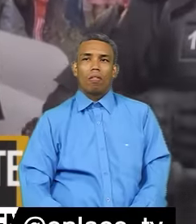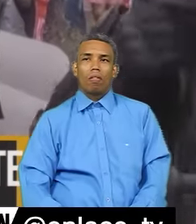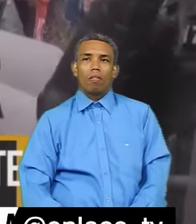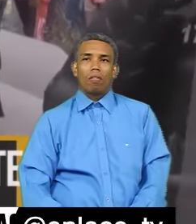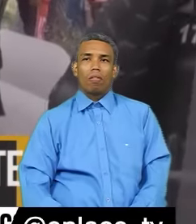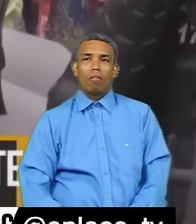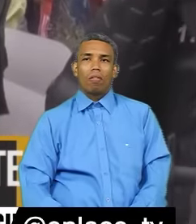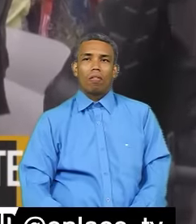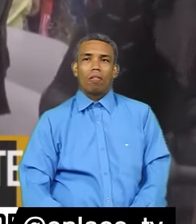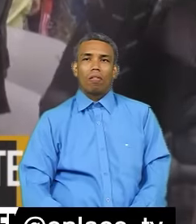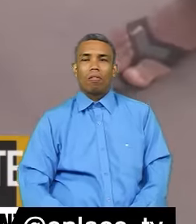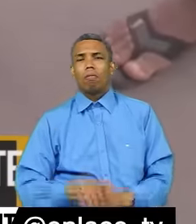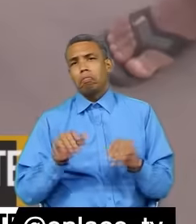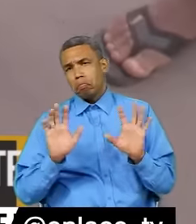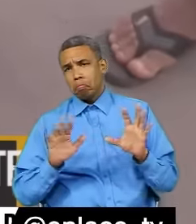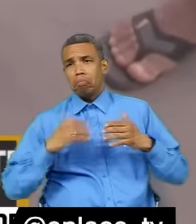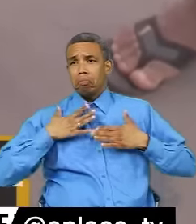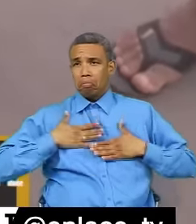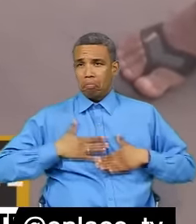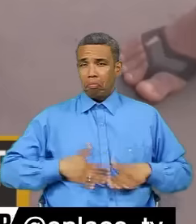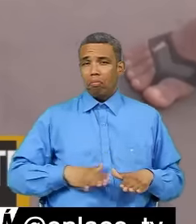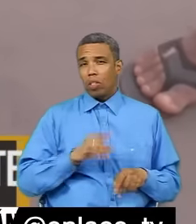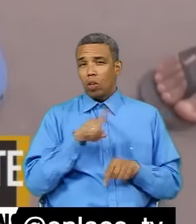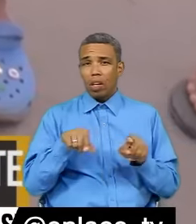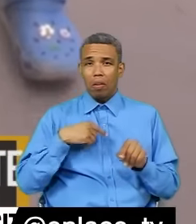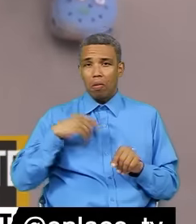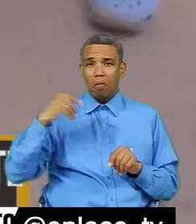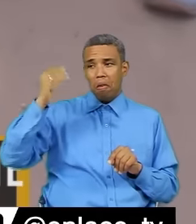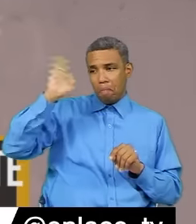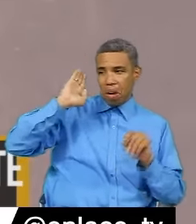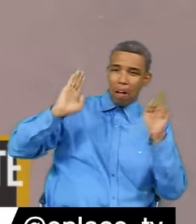una tensa calma. Varios habitantes resultaron heridos.